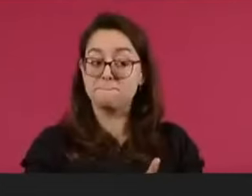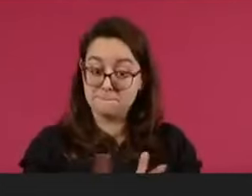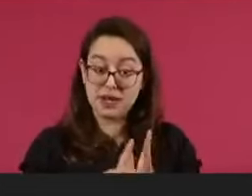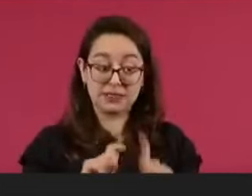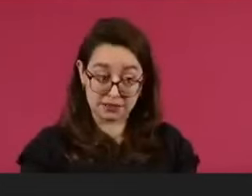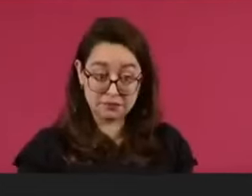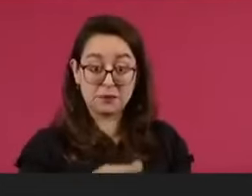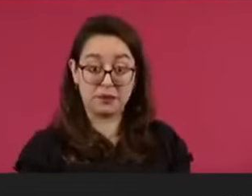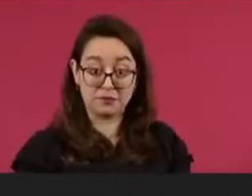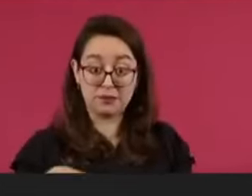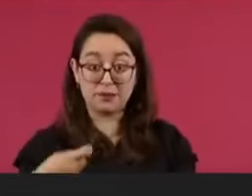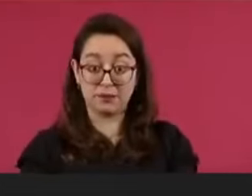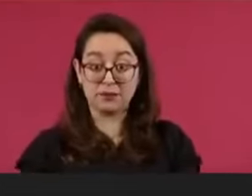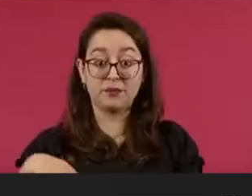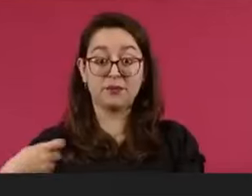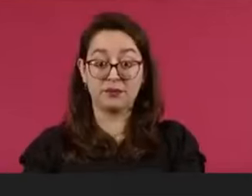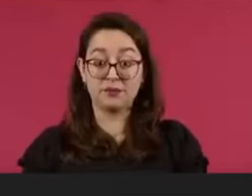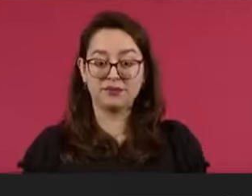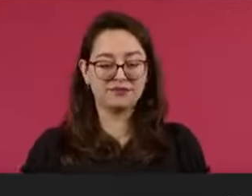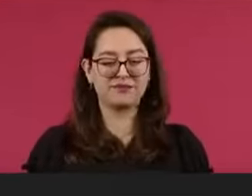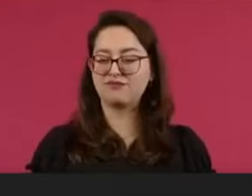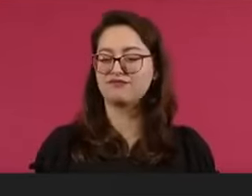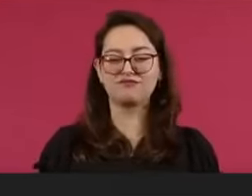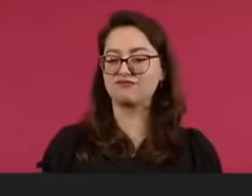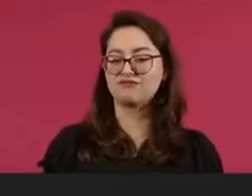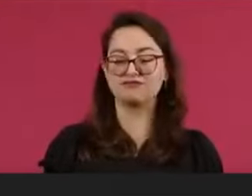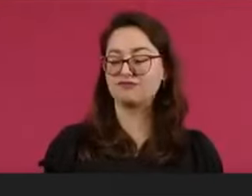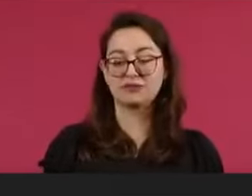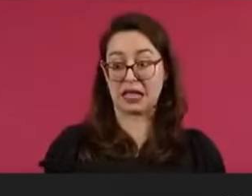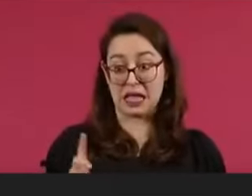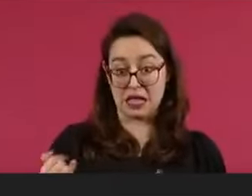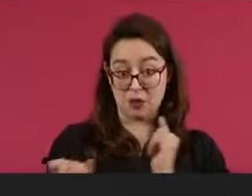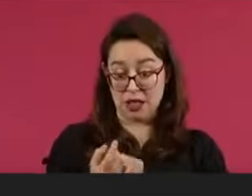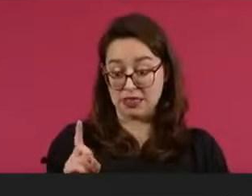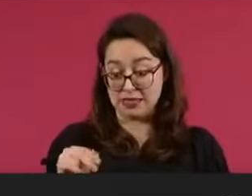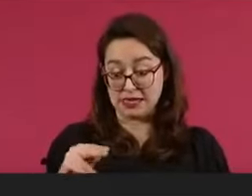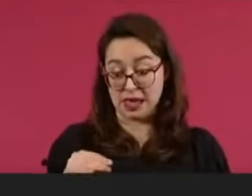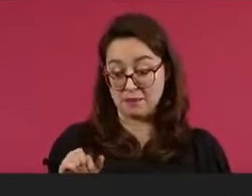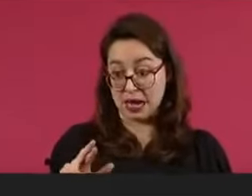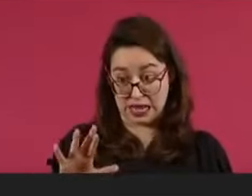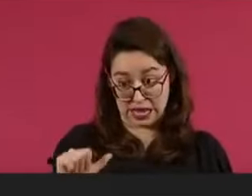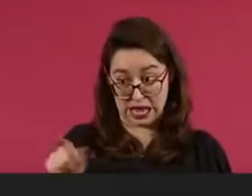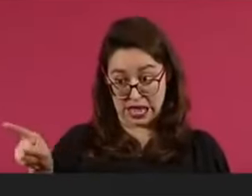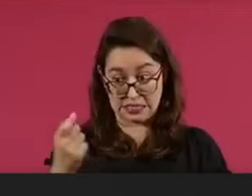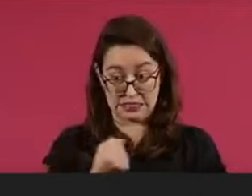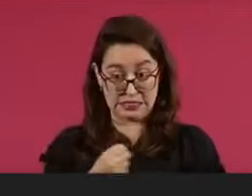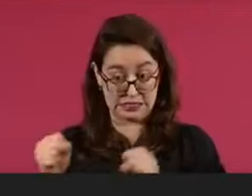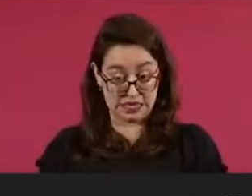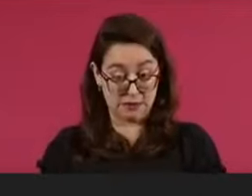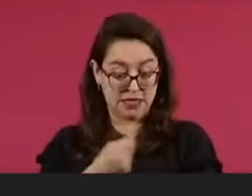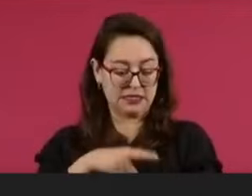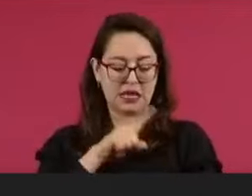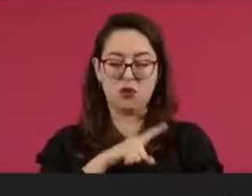y ¿sabes qué? No va a ser como Dinamarca. Esperemos. No, va a ser de